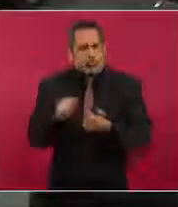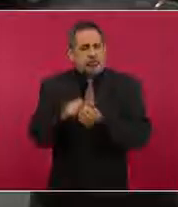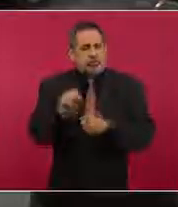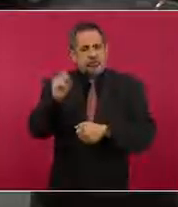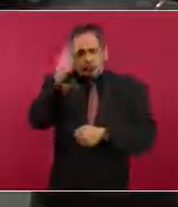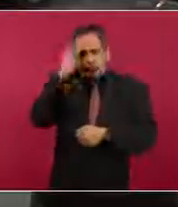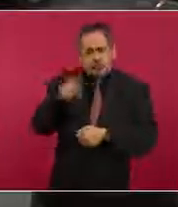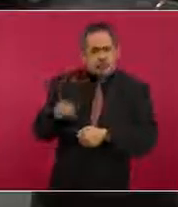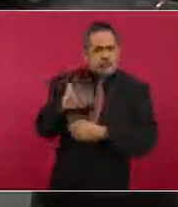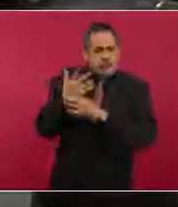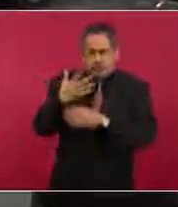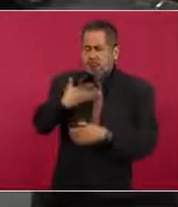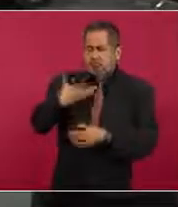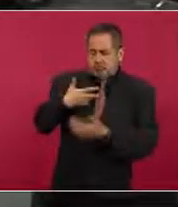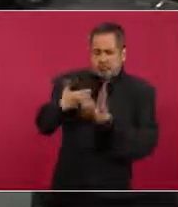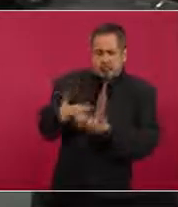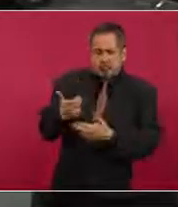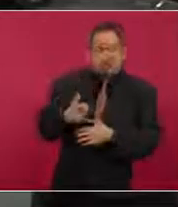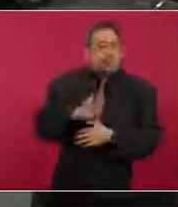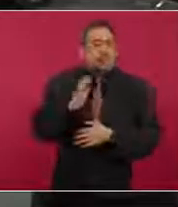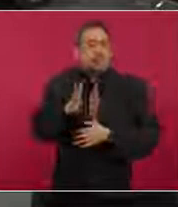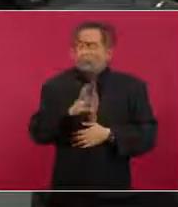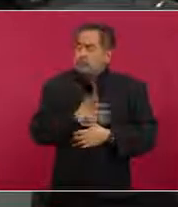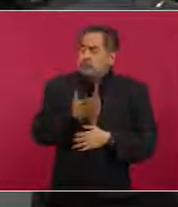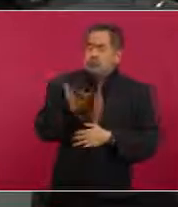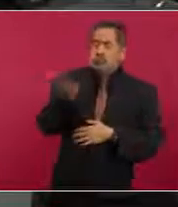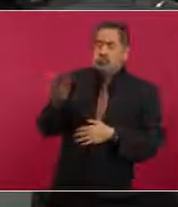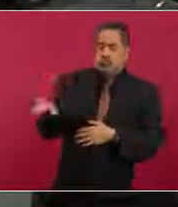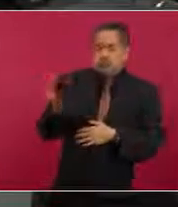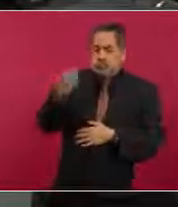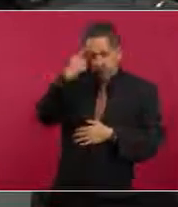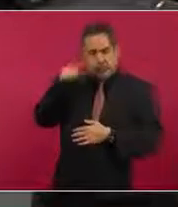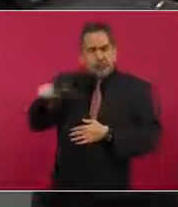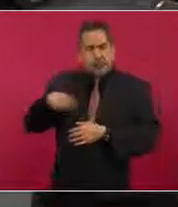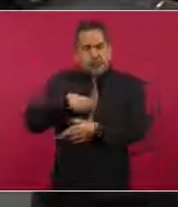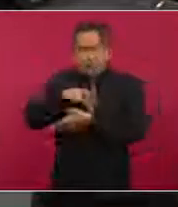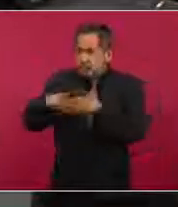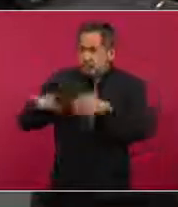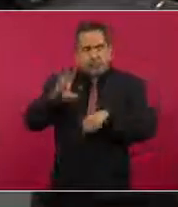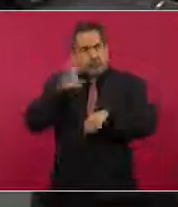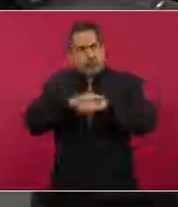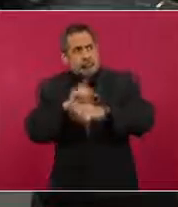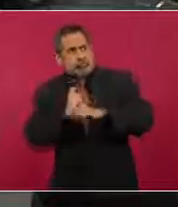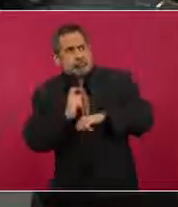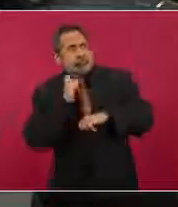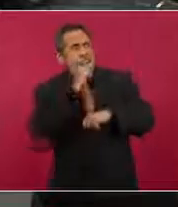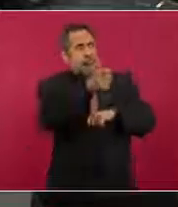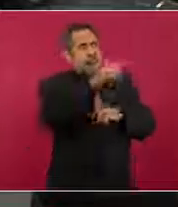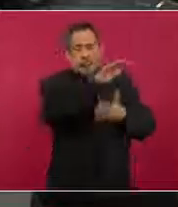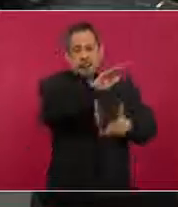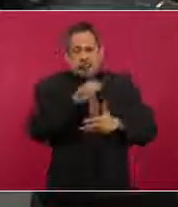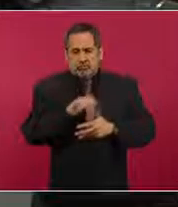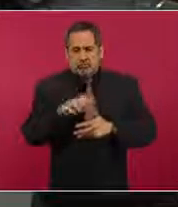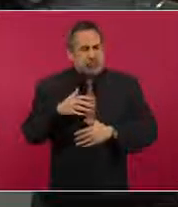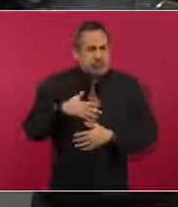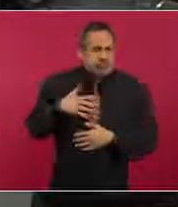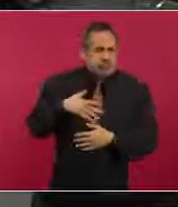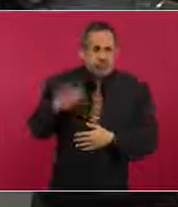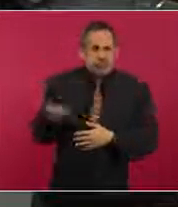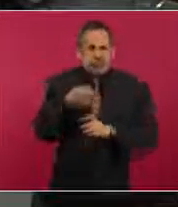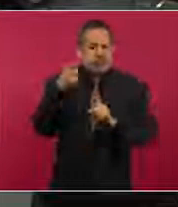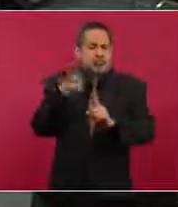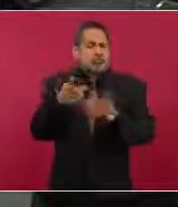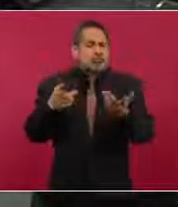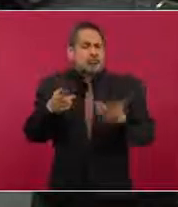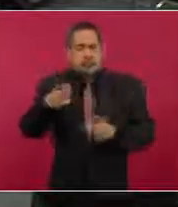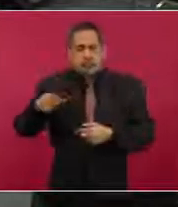Potosí, y ha señalado que ha solicitado el permiso para comprarlas. La pregunta concreta es,